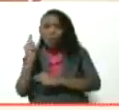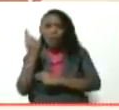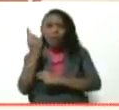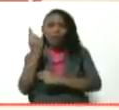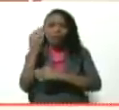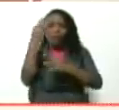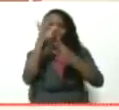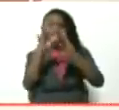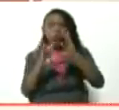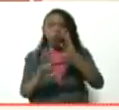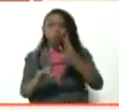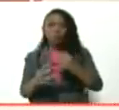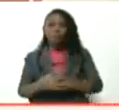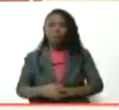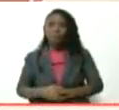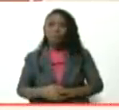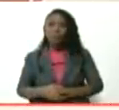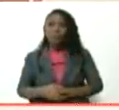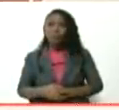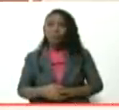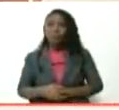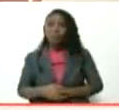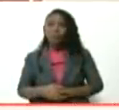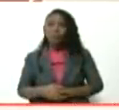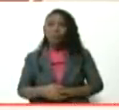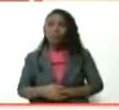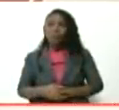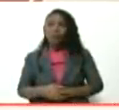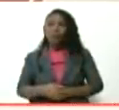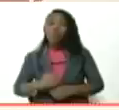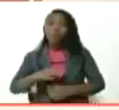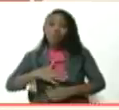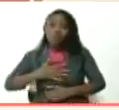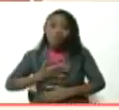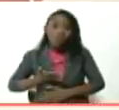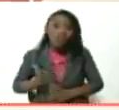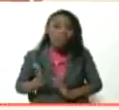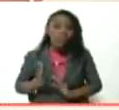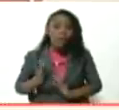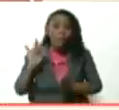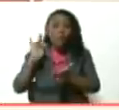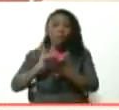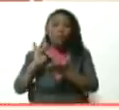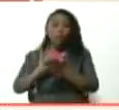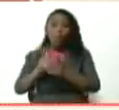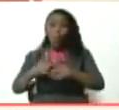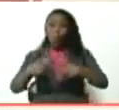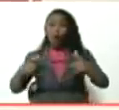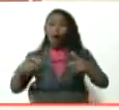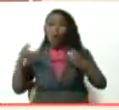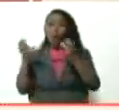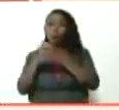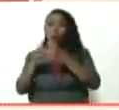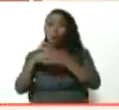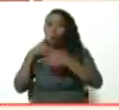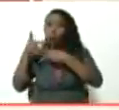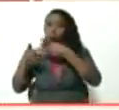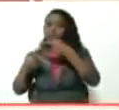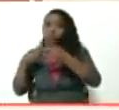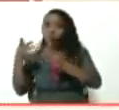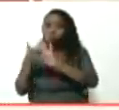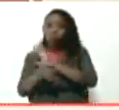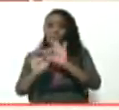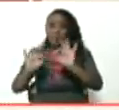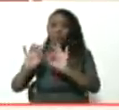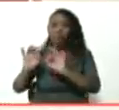la primera fase de posibles postulados. El Gran Polo Patriótico preparando también